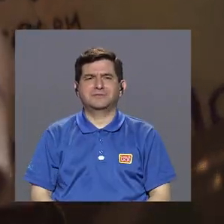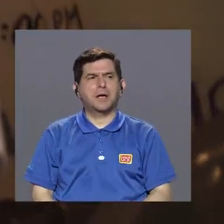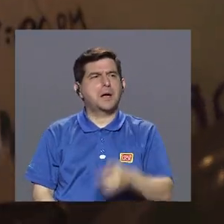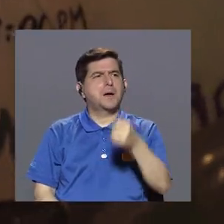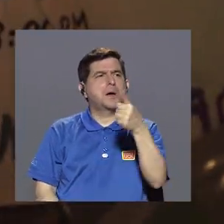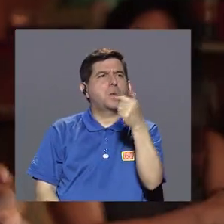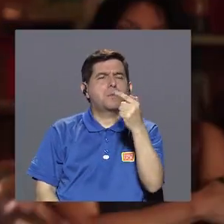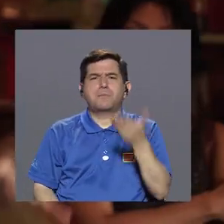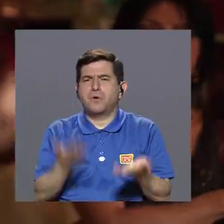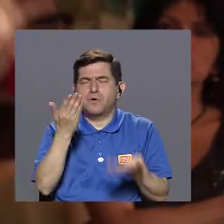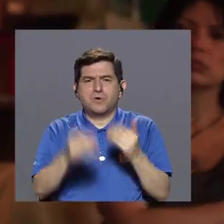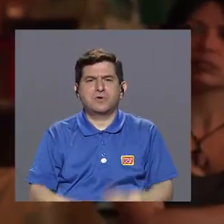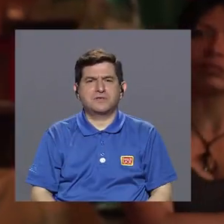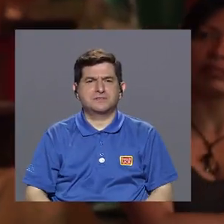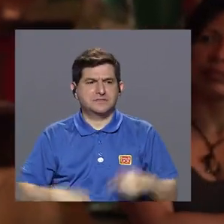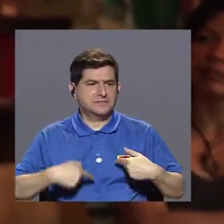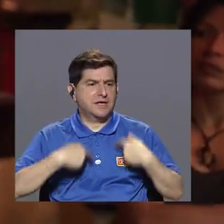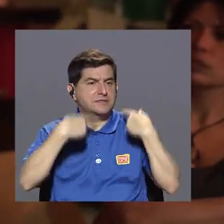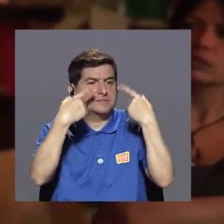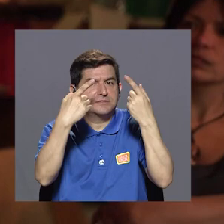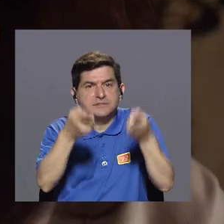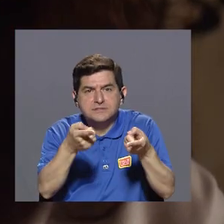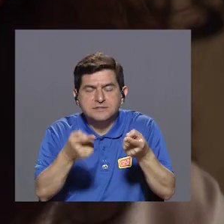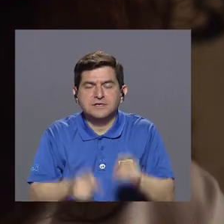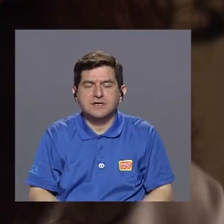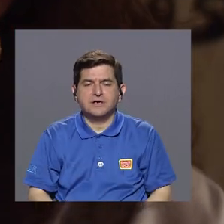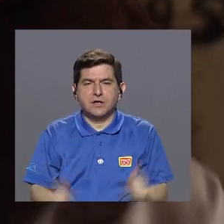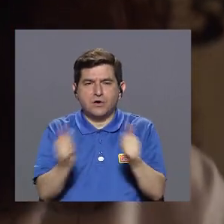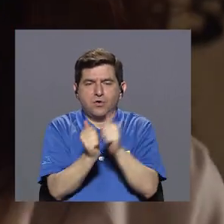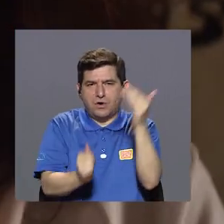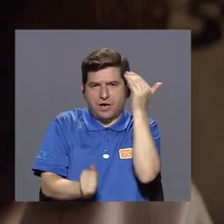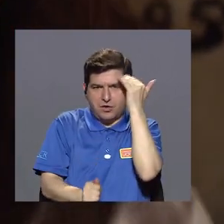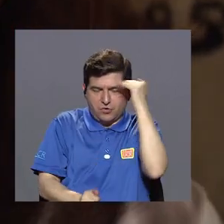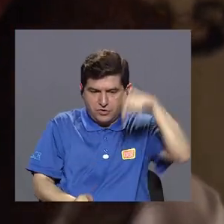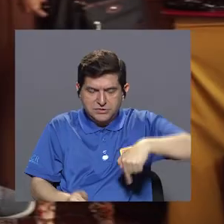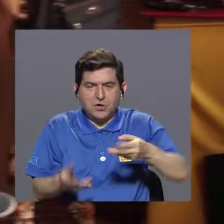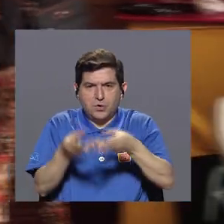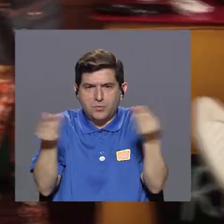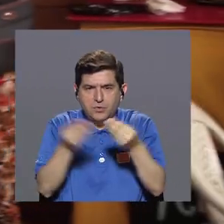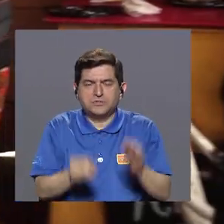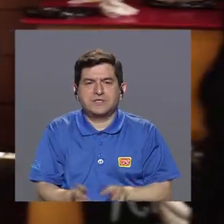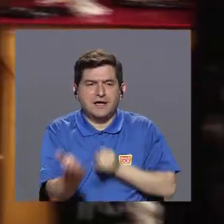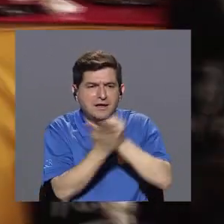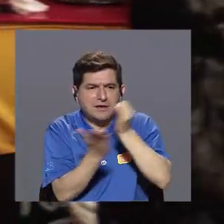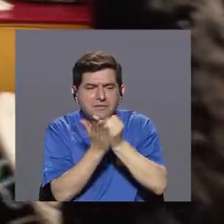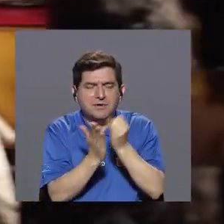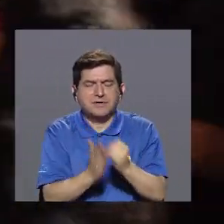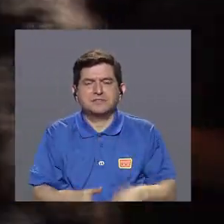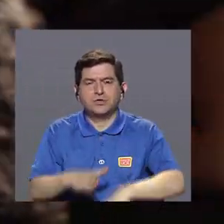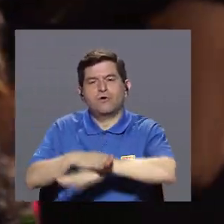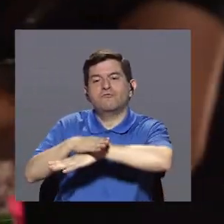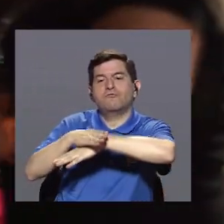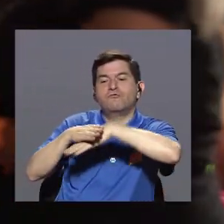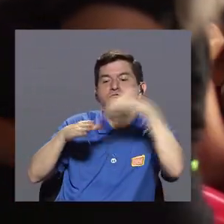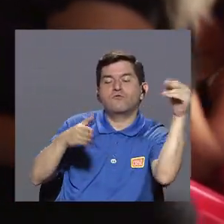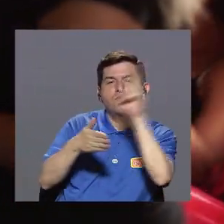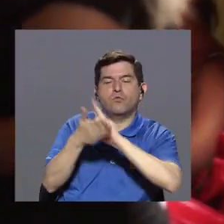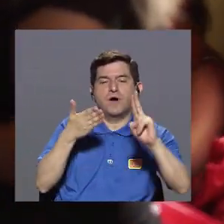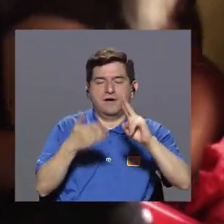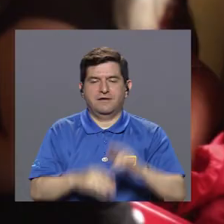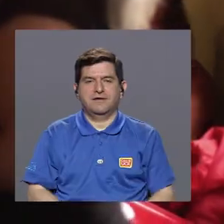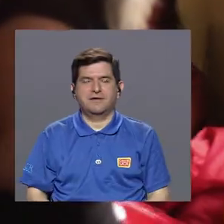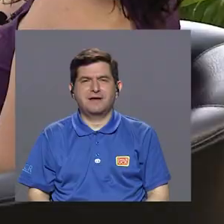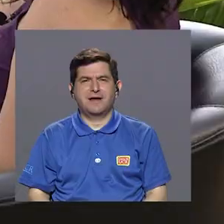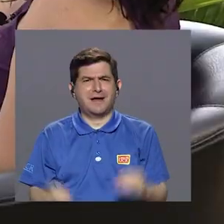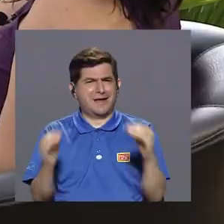Es un poco como llevar el conocimiento que se genera acá, las investigaciones y un apoyo hacia afuera. Más